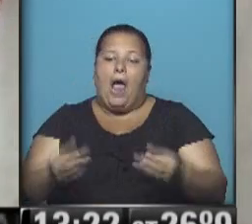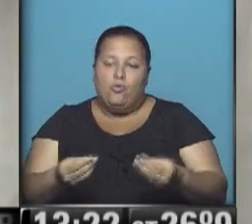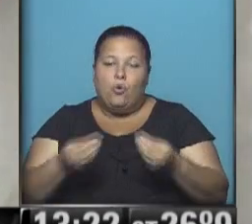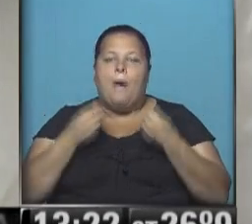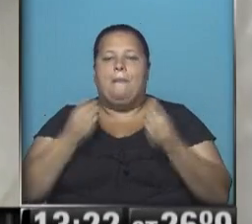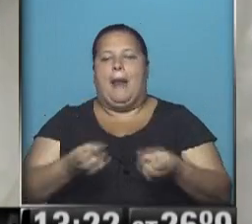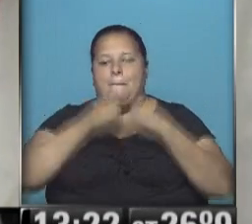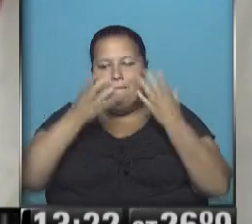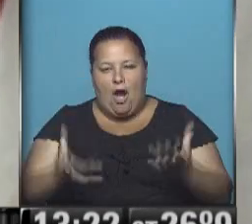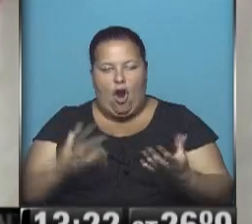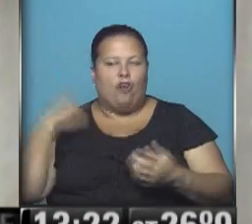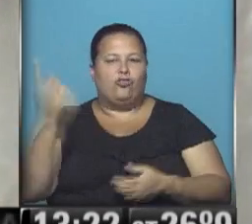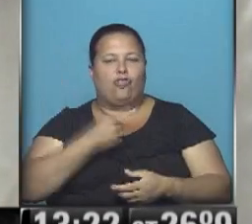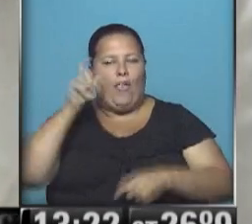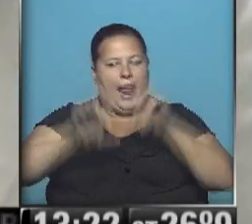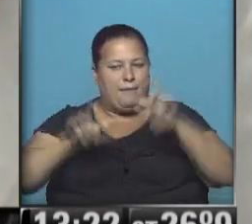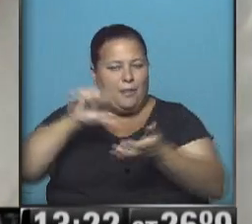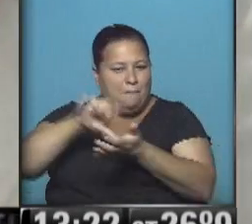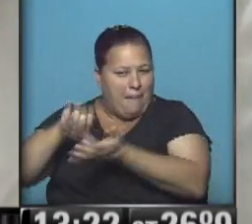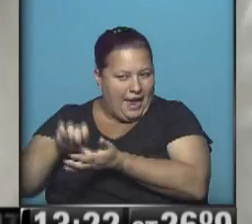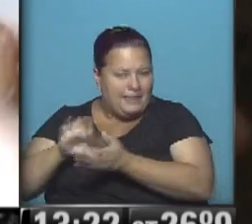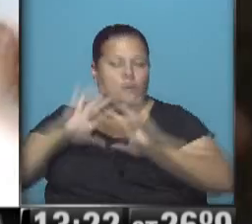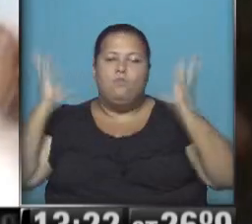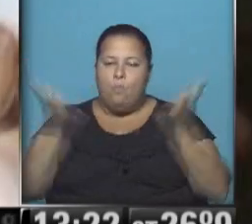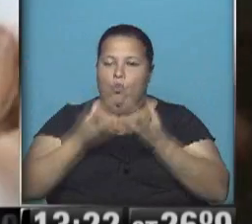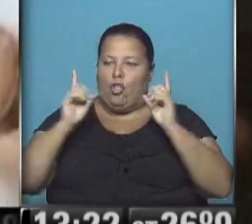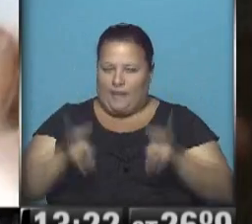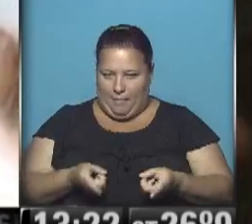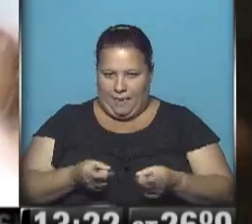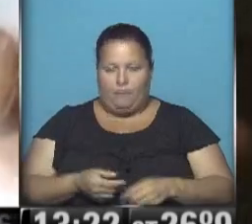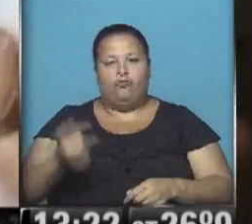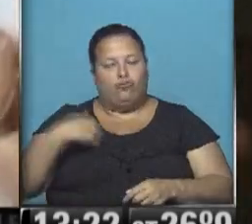a un mejor bienestar para nuestros países y para el resto del mundo. En eso yo confío.